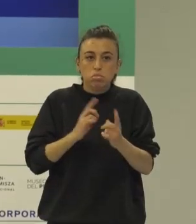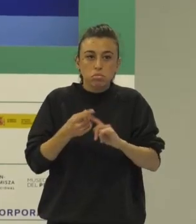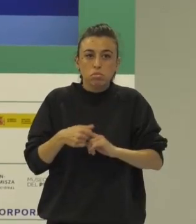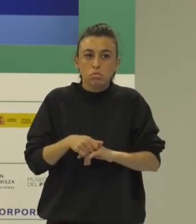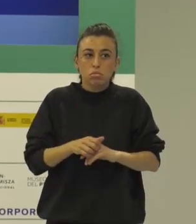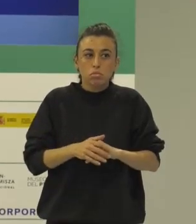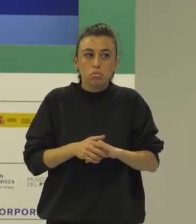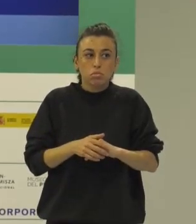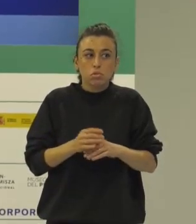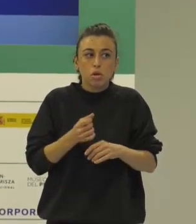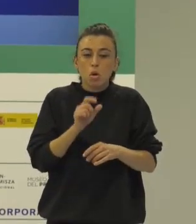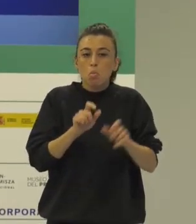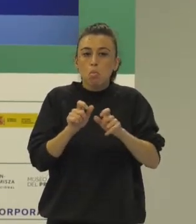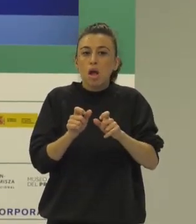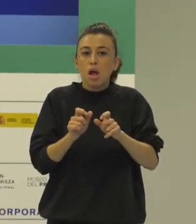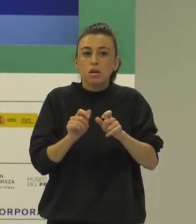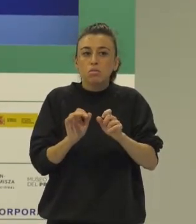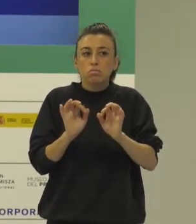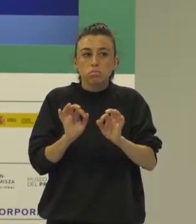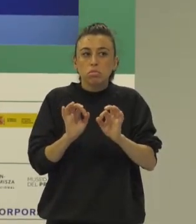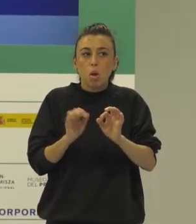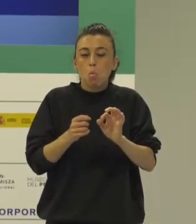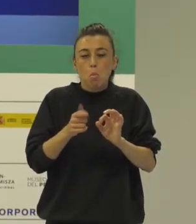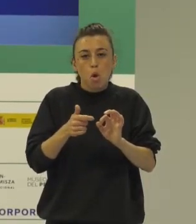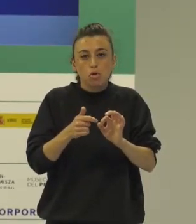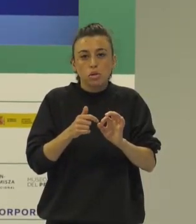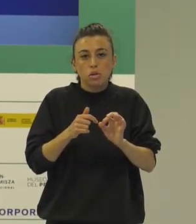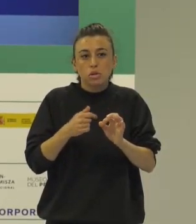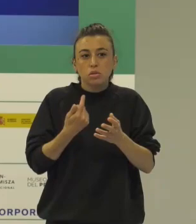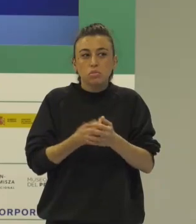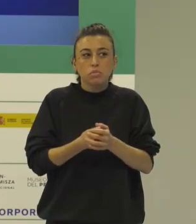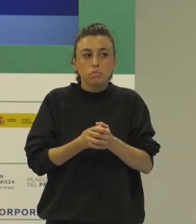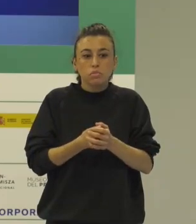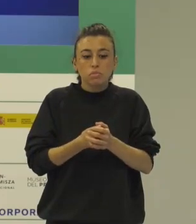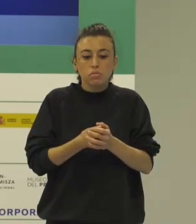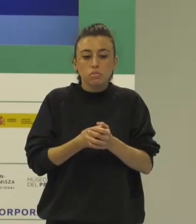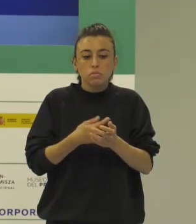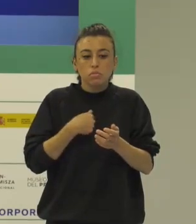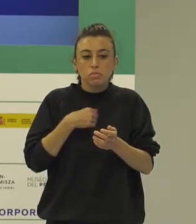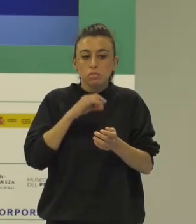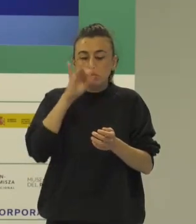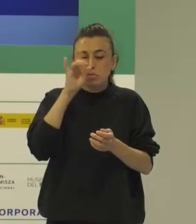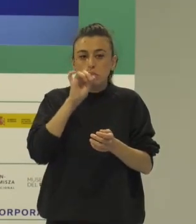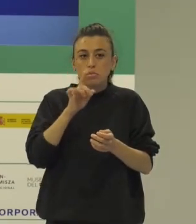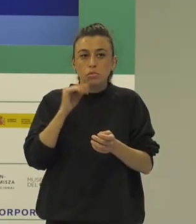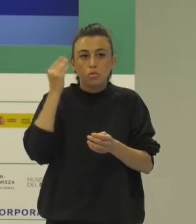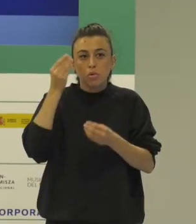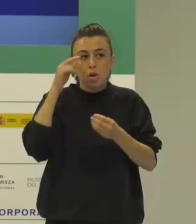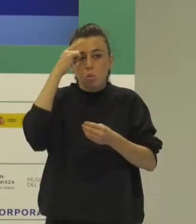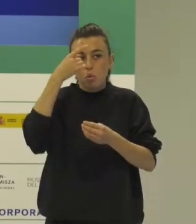Y no, a mí no me sorprende lo de la Unión Europea, ¿no? Yo creo que es la postura de siempre. Al final el gobierno